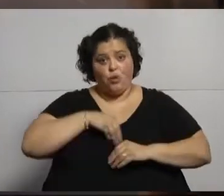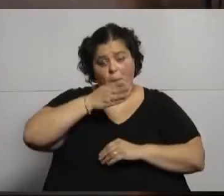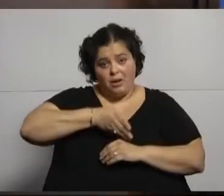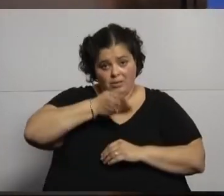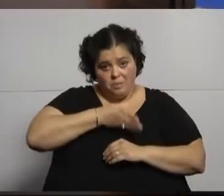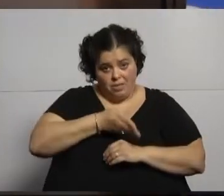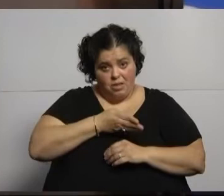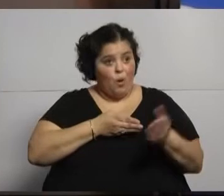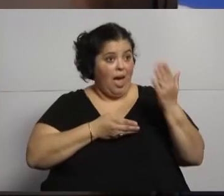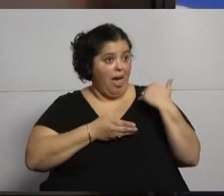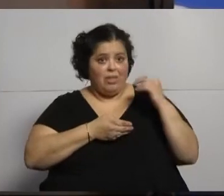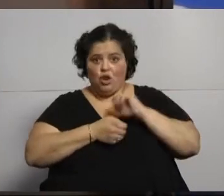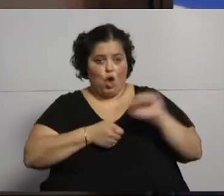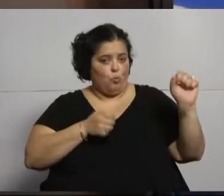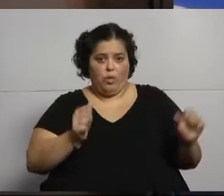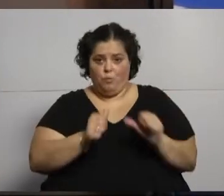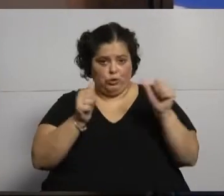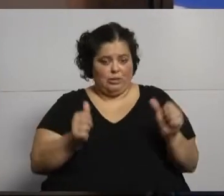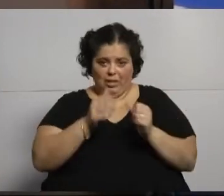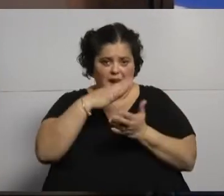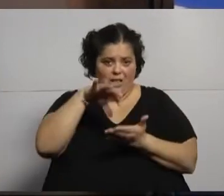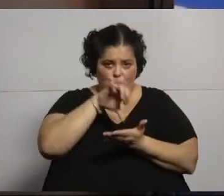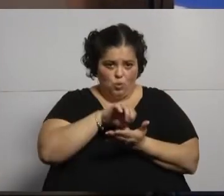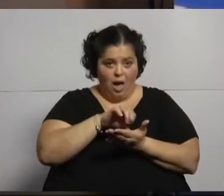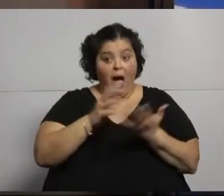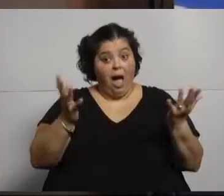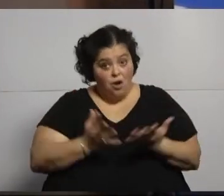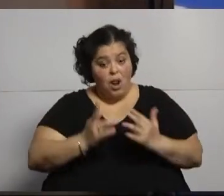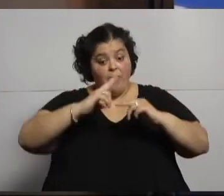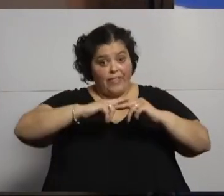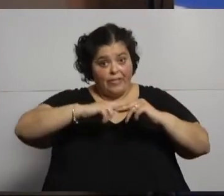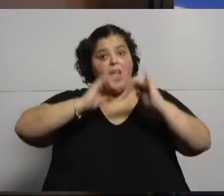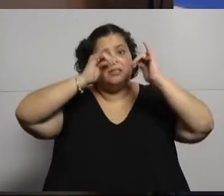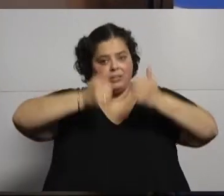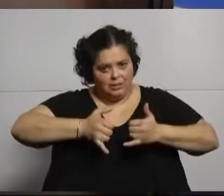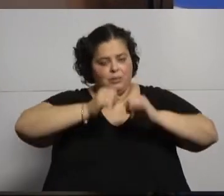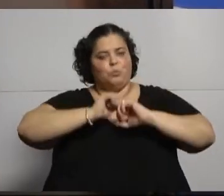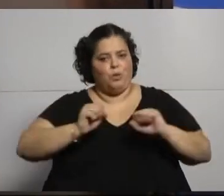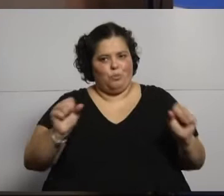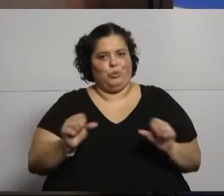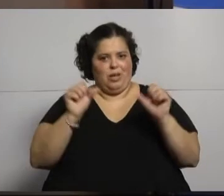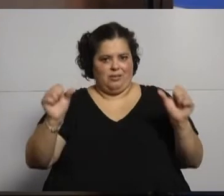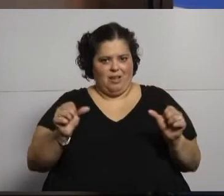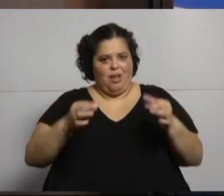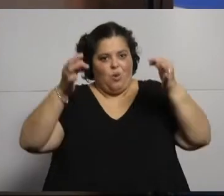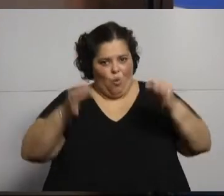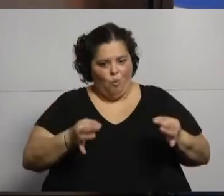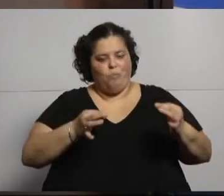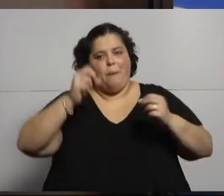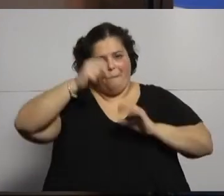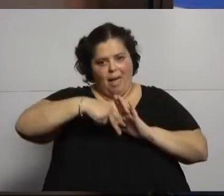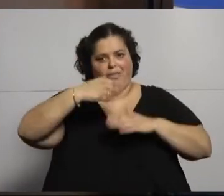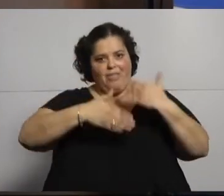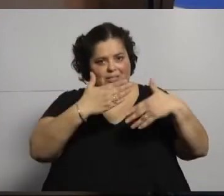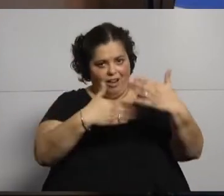logrado acelerar en la ciudad desde la perspectiva digital, las pudimos hacer en cumplimiento de nuestro plan de desarrollo, pero